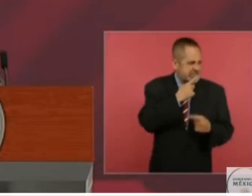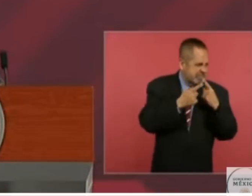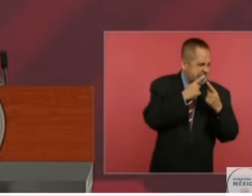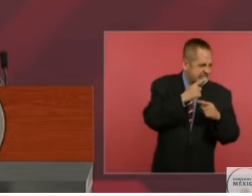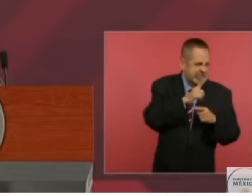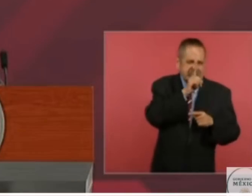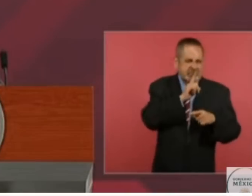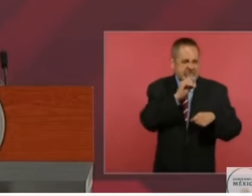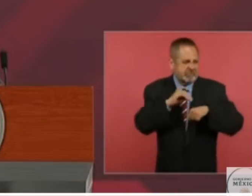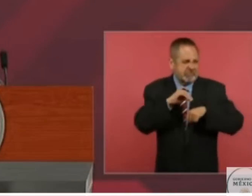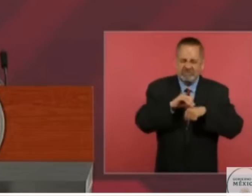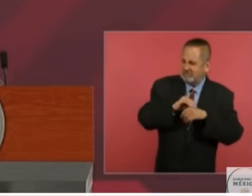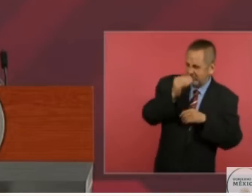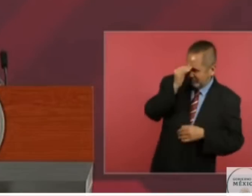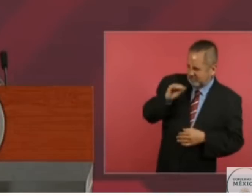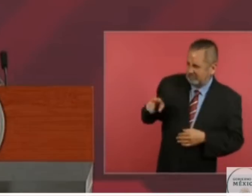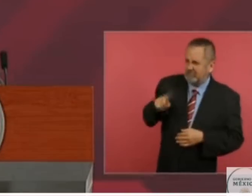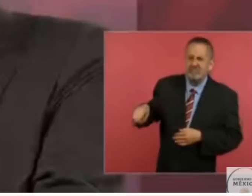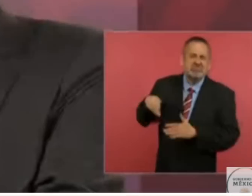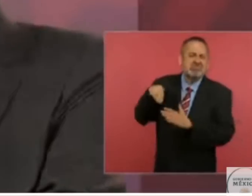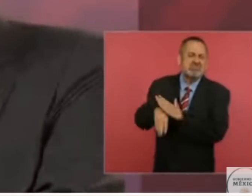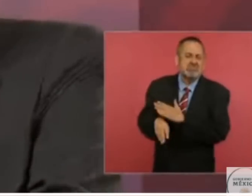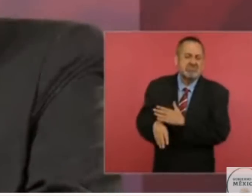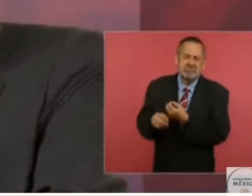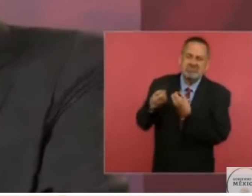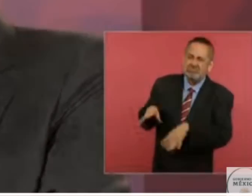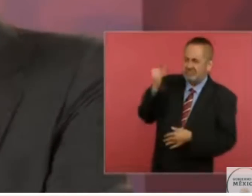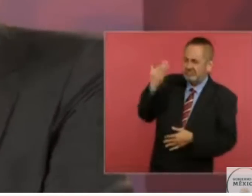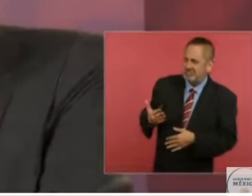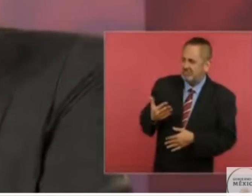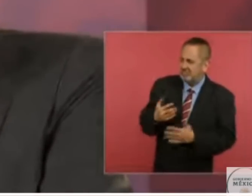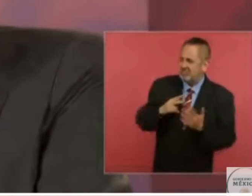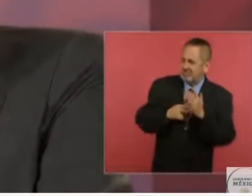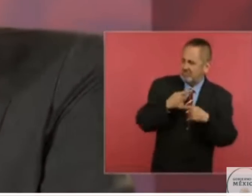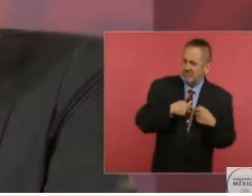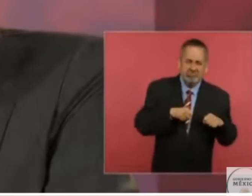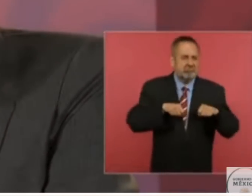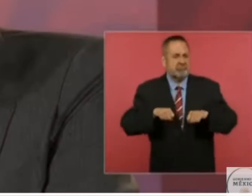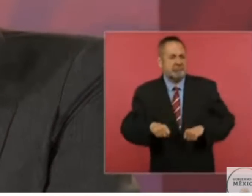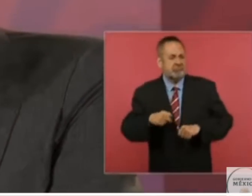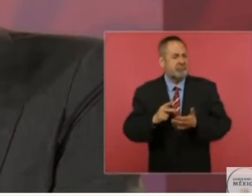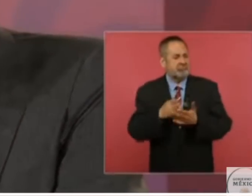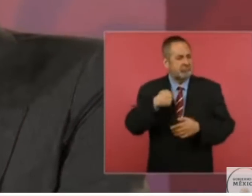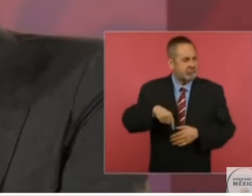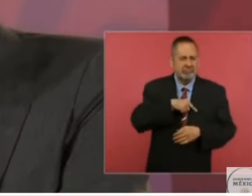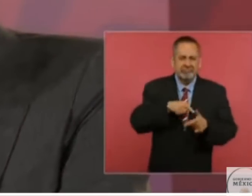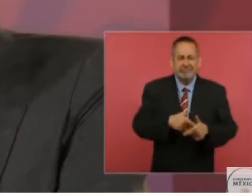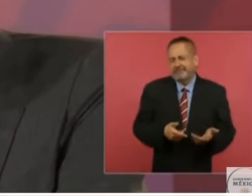desprestigiar al gobierno y entonces va a regresar la mafia por sus